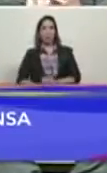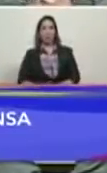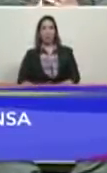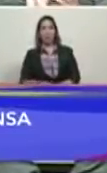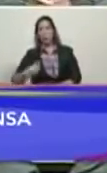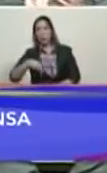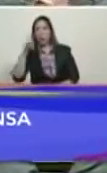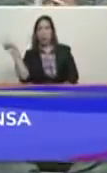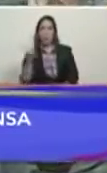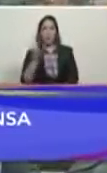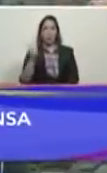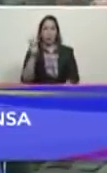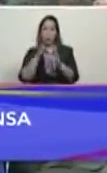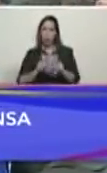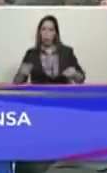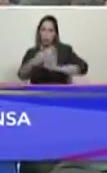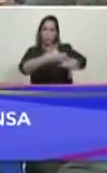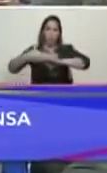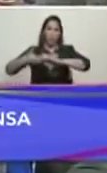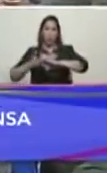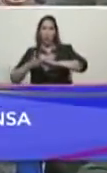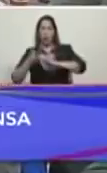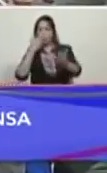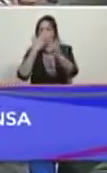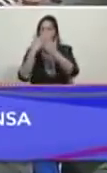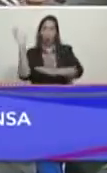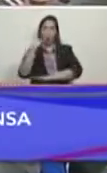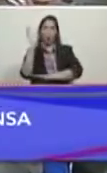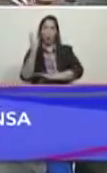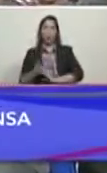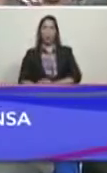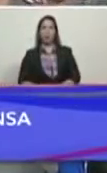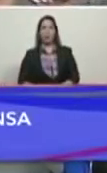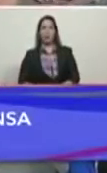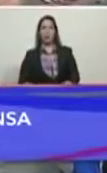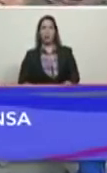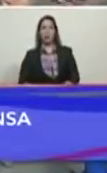nuestra Venezuela en territorio fronterizo con Colombia.